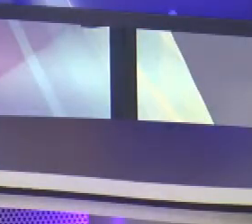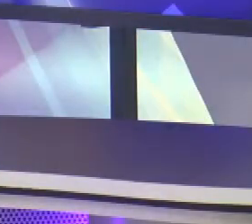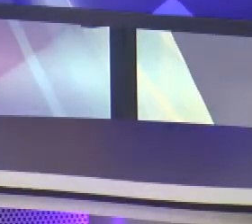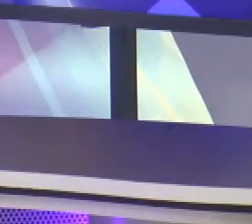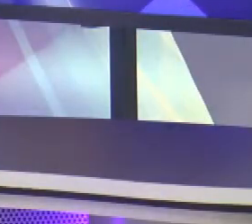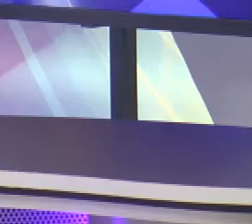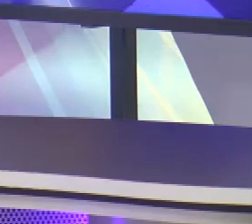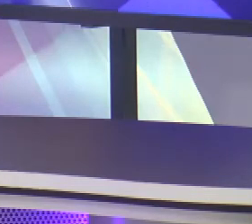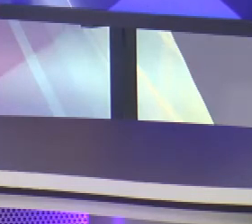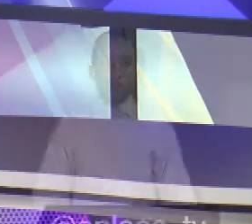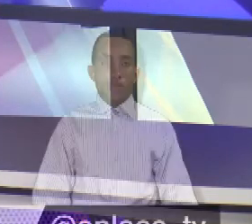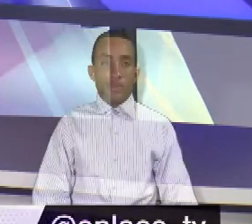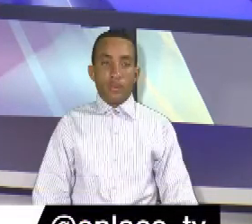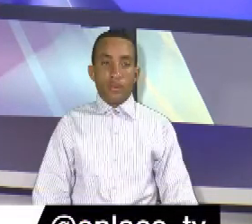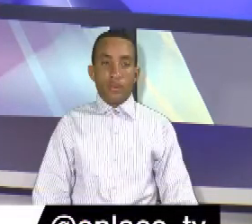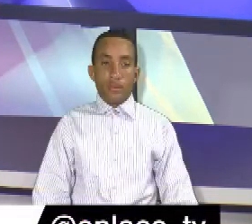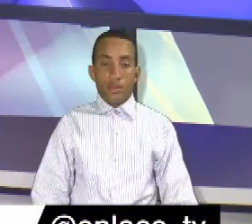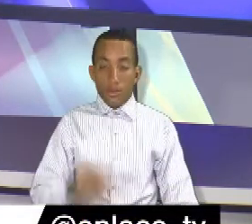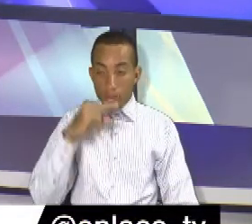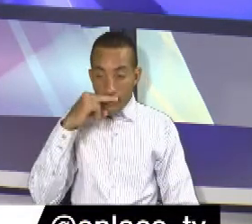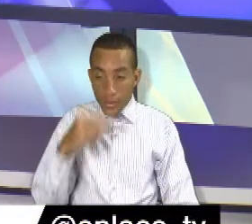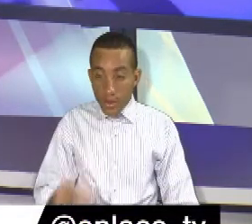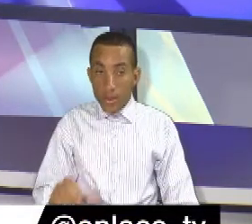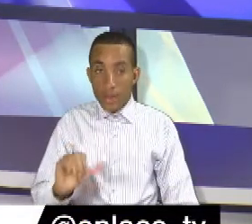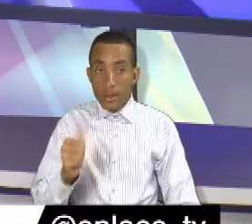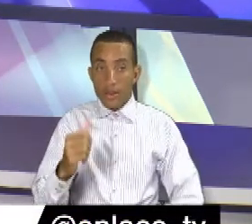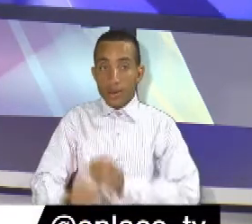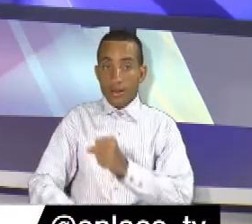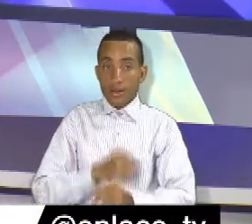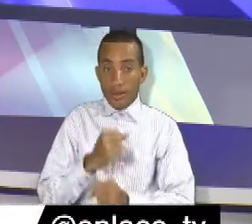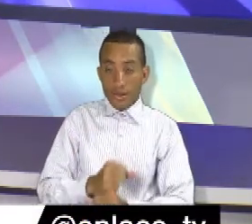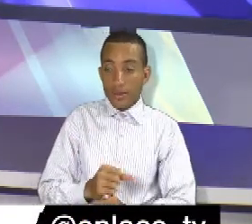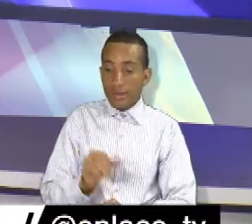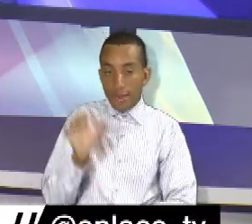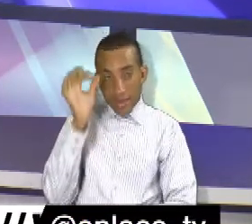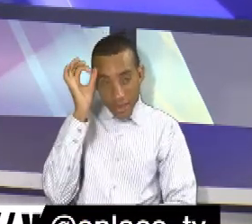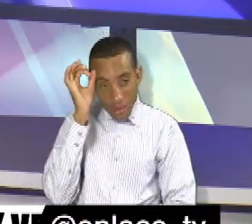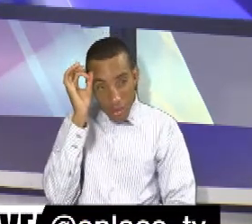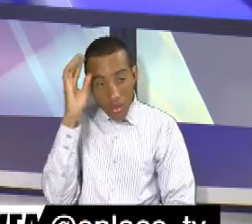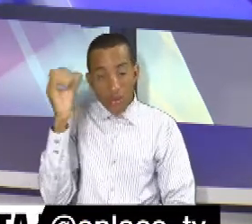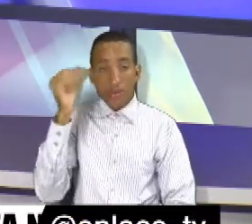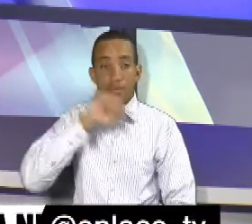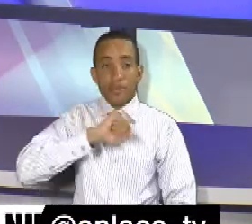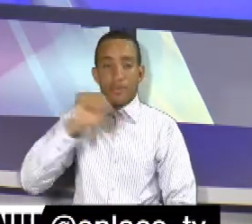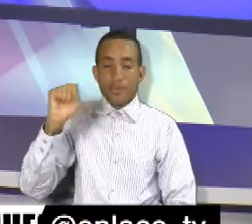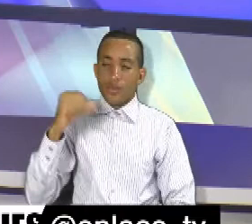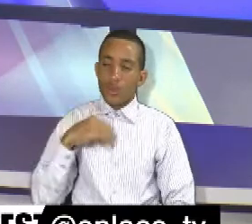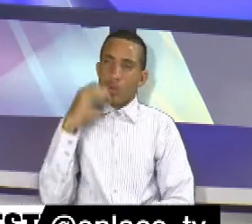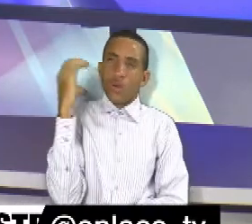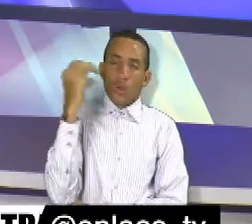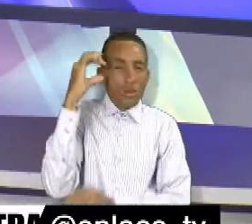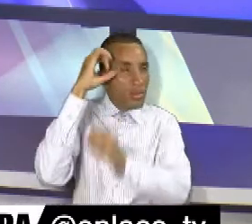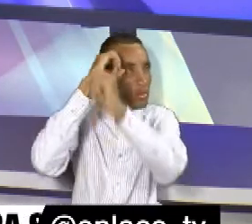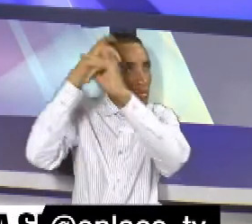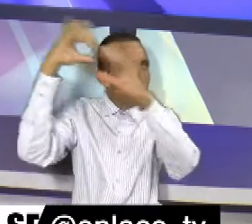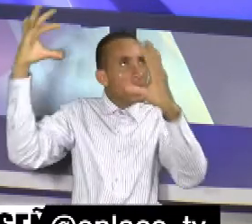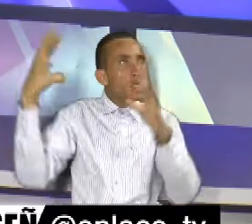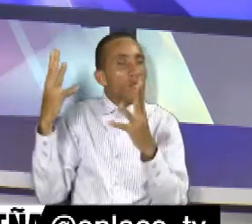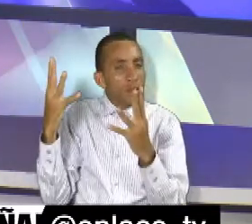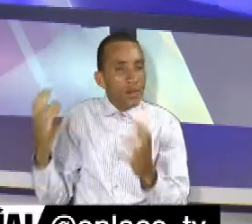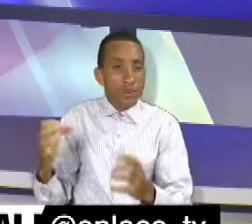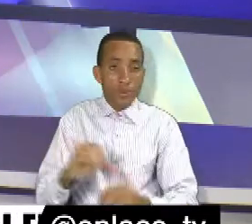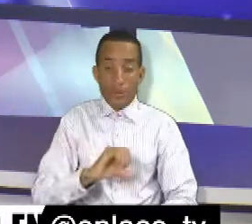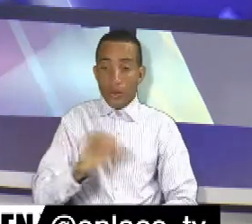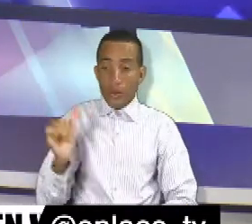Menor de 10 años es opcionada para ganarse el concurso de la Colombia que sueño. En este evento están participando también otros